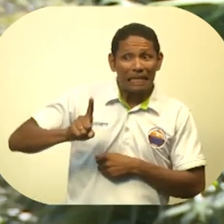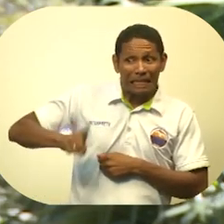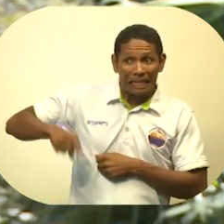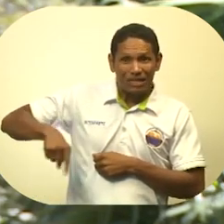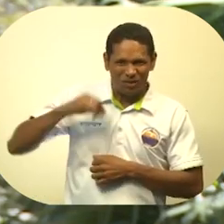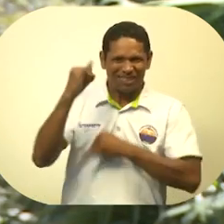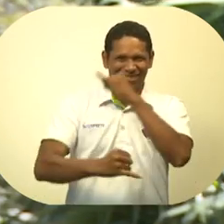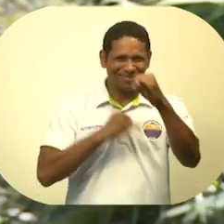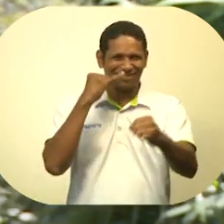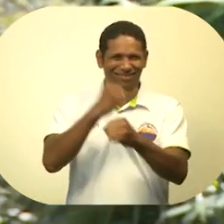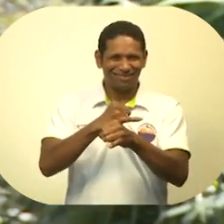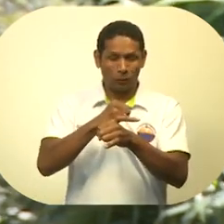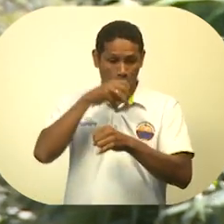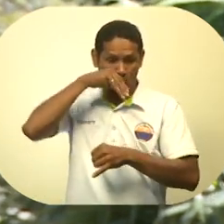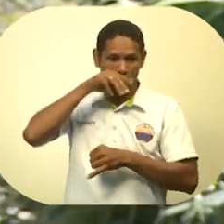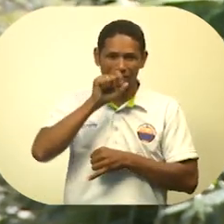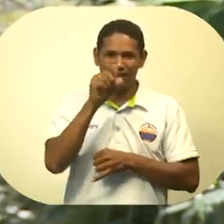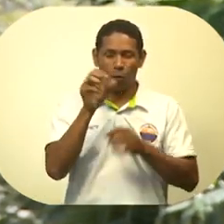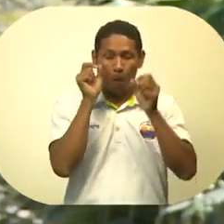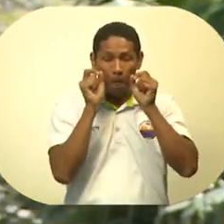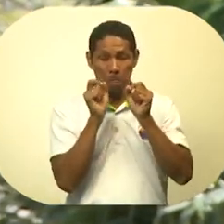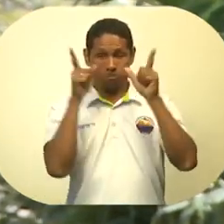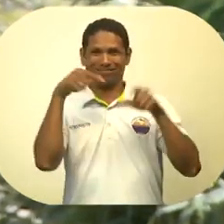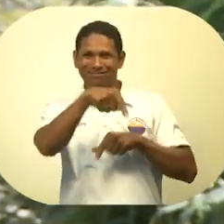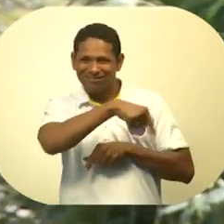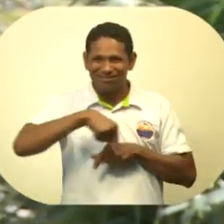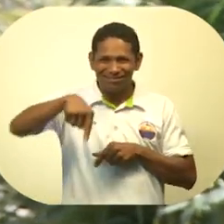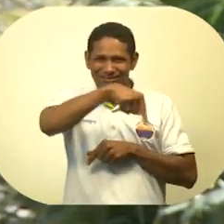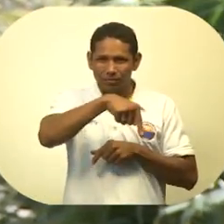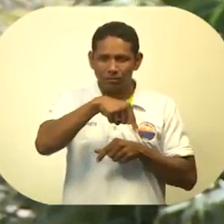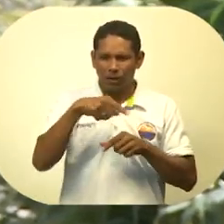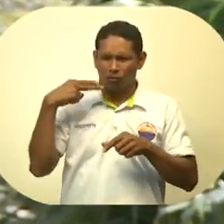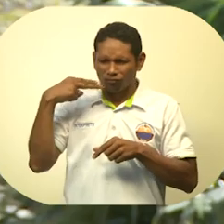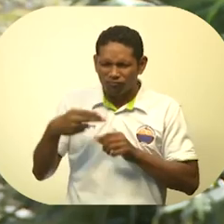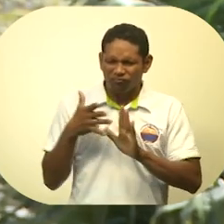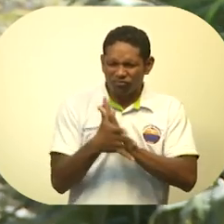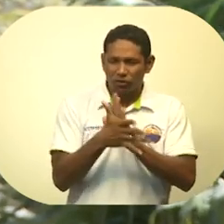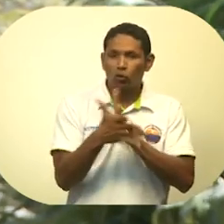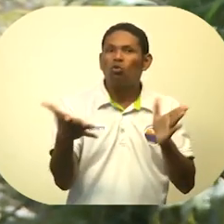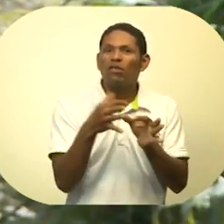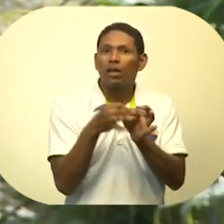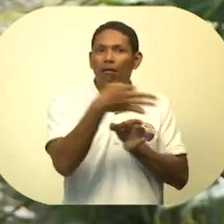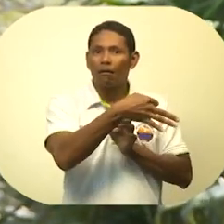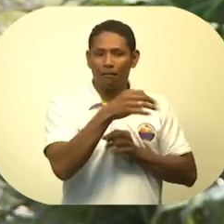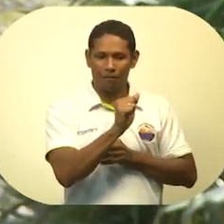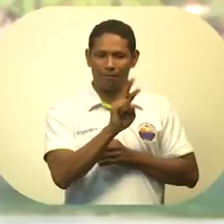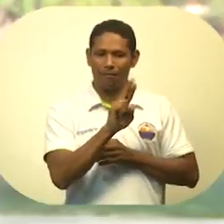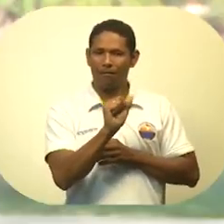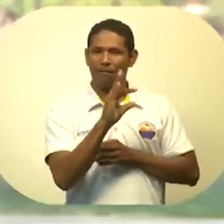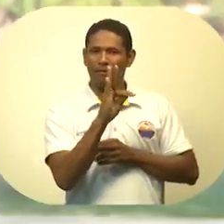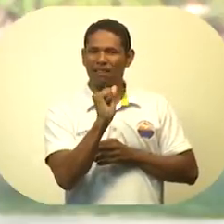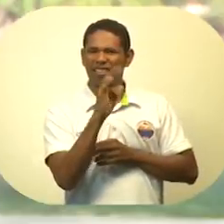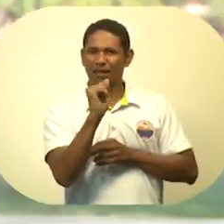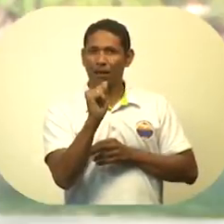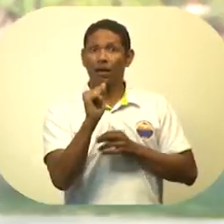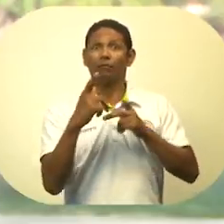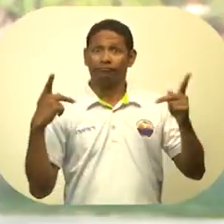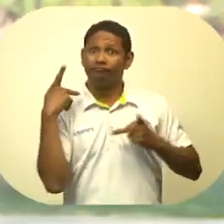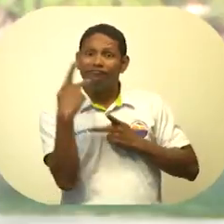La Escuela Internacional del Realismo Mágico de la Universidad del Magdalena construyó relatos desde el municipio de Aracataca. Los